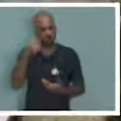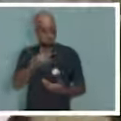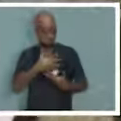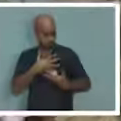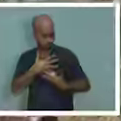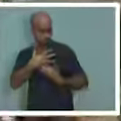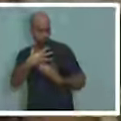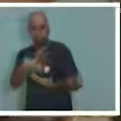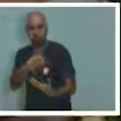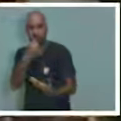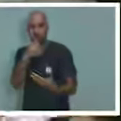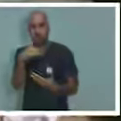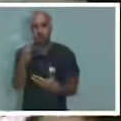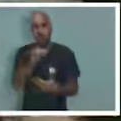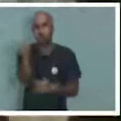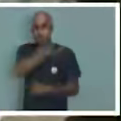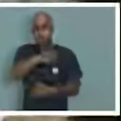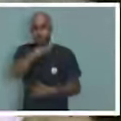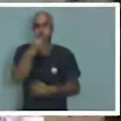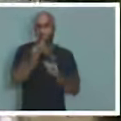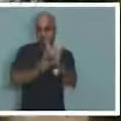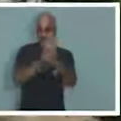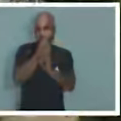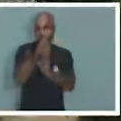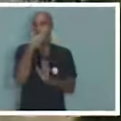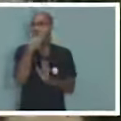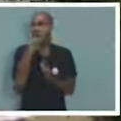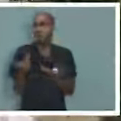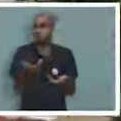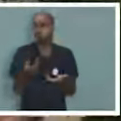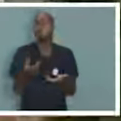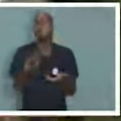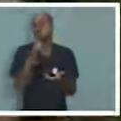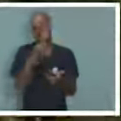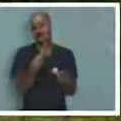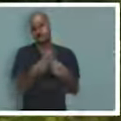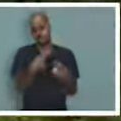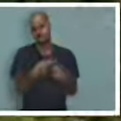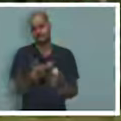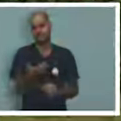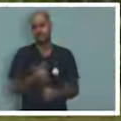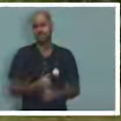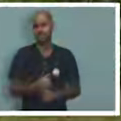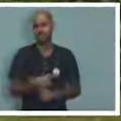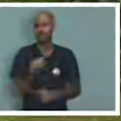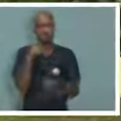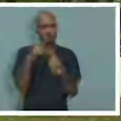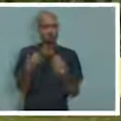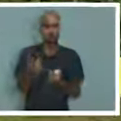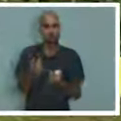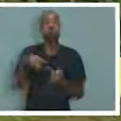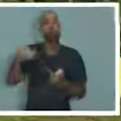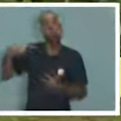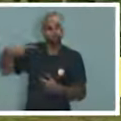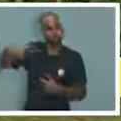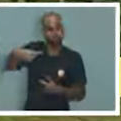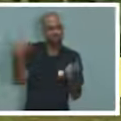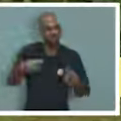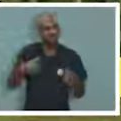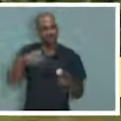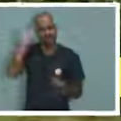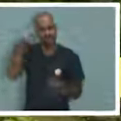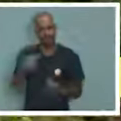bien fuerte, de ser el termómetro de nuestra sociedad. Una juventud en la que siempre se puede confiar. Nuestro propósito, luchar todos